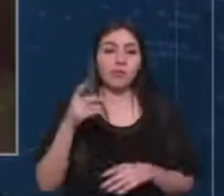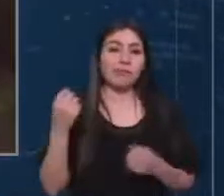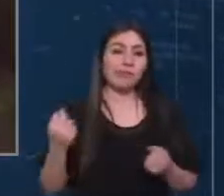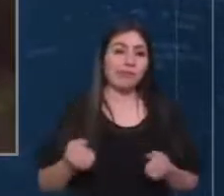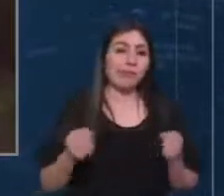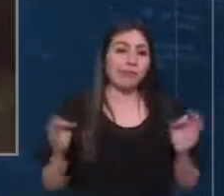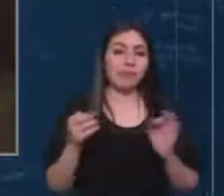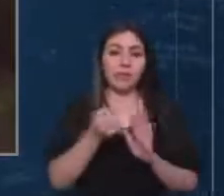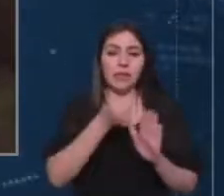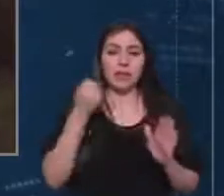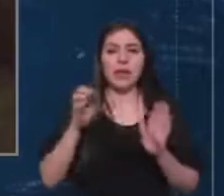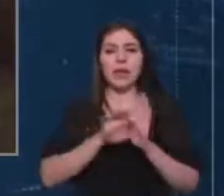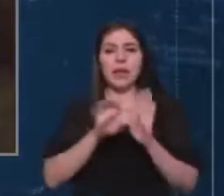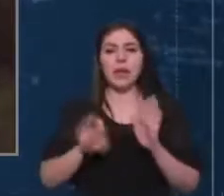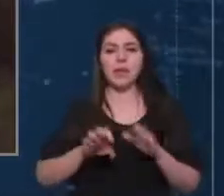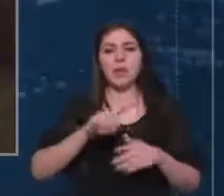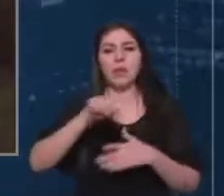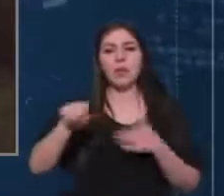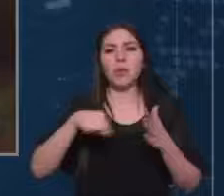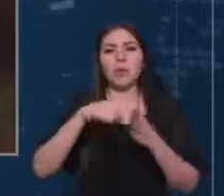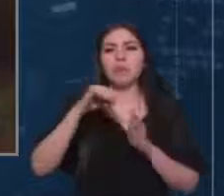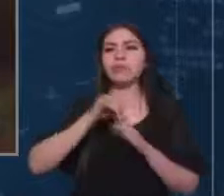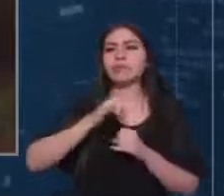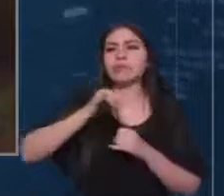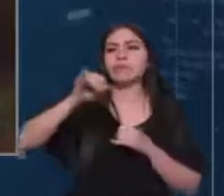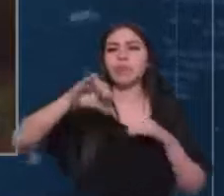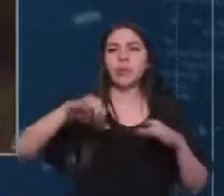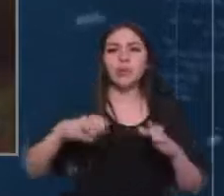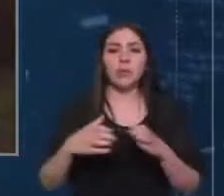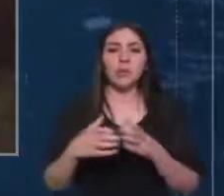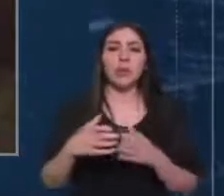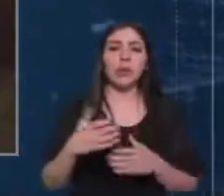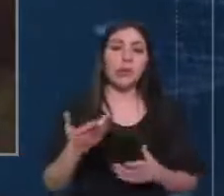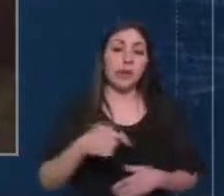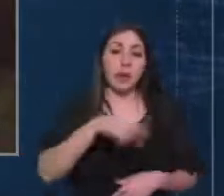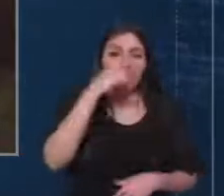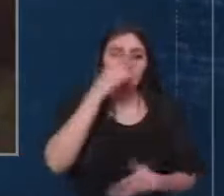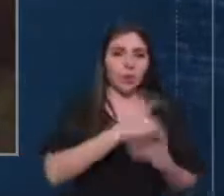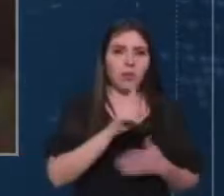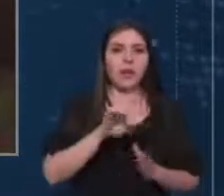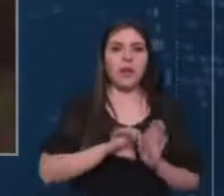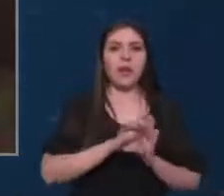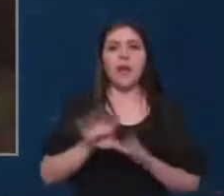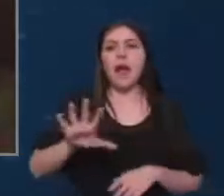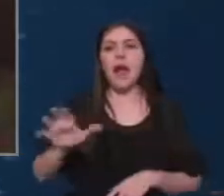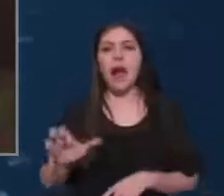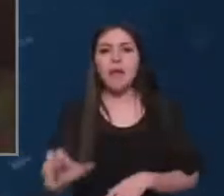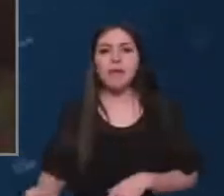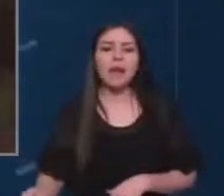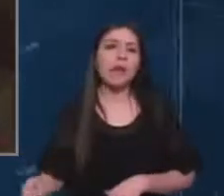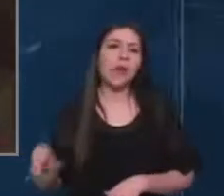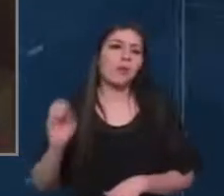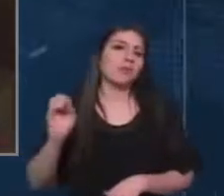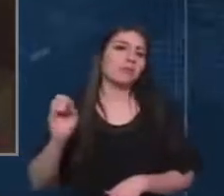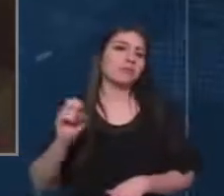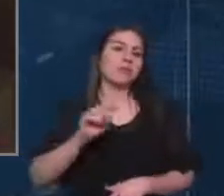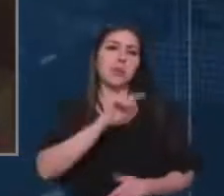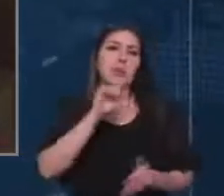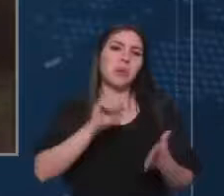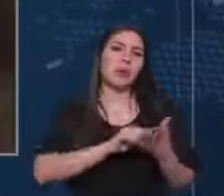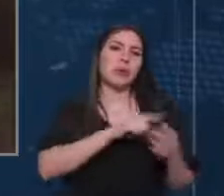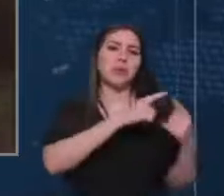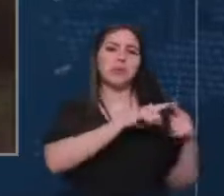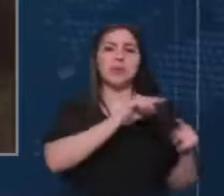estoy pensando, por ejemplo, en comunidades alejadas, no solamente de México, sino podemos pensar en el caso de África, ¿no? O de otros lugares, pues